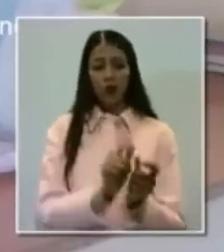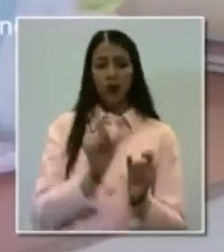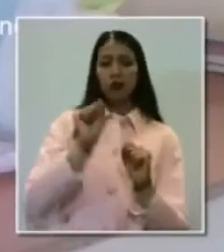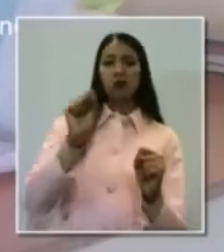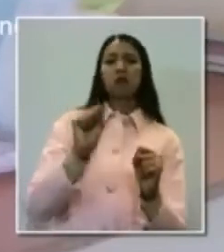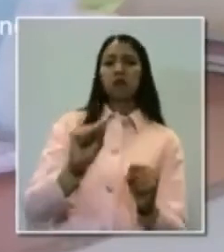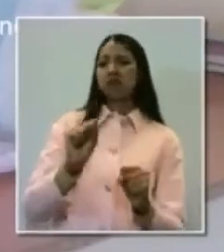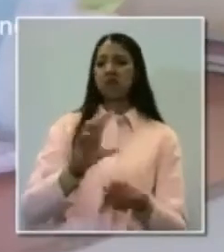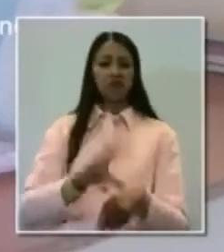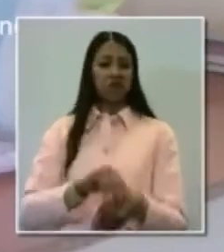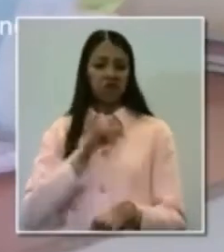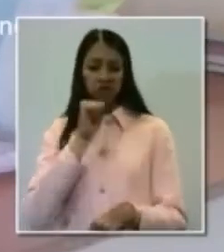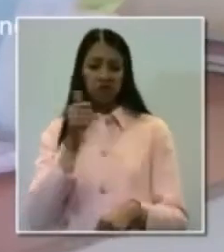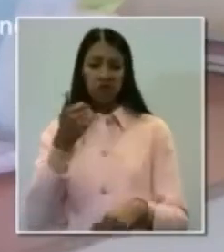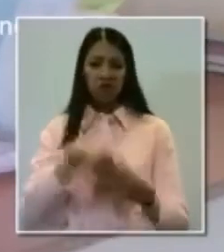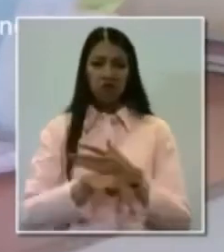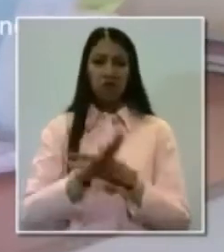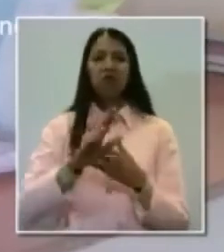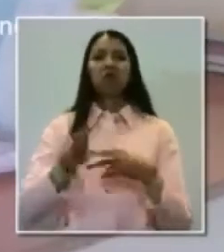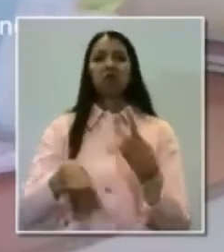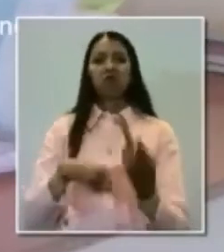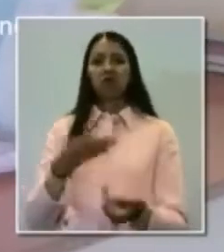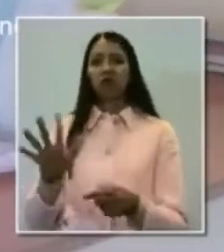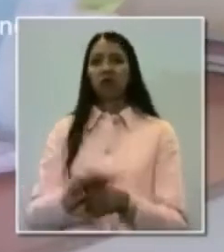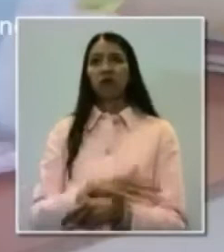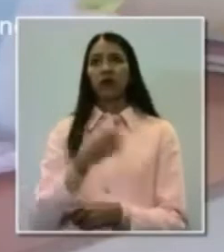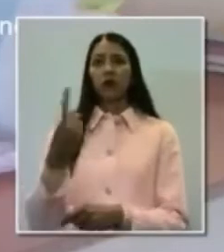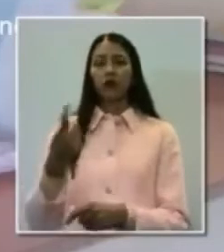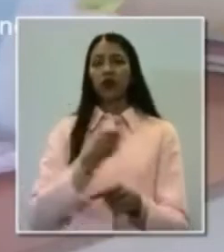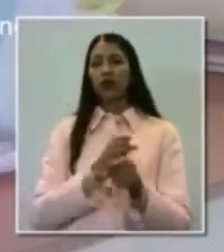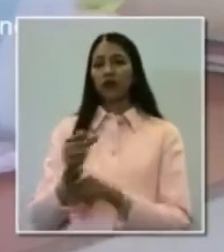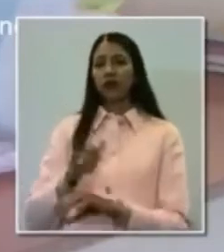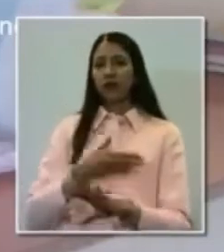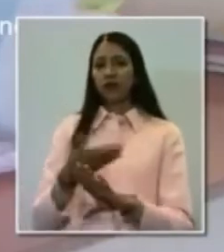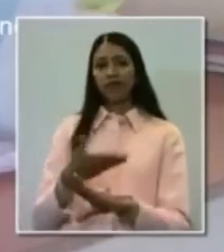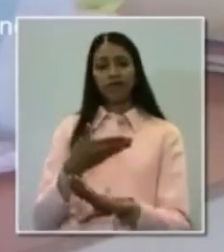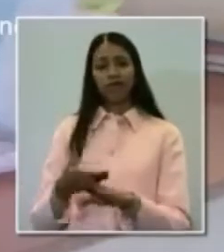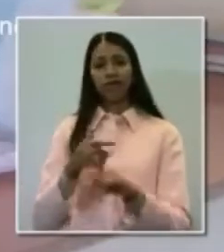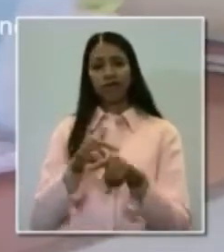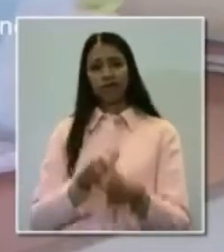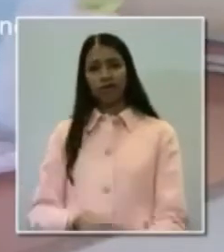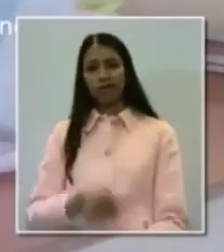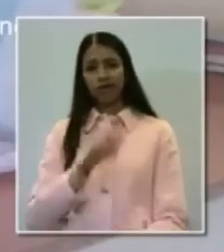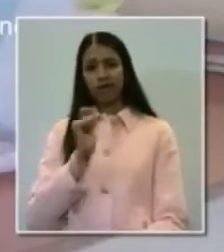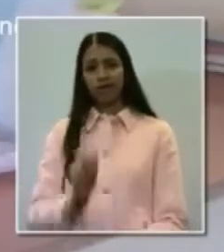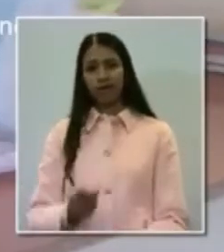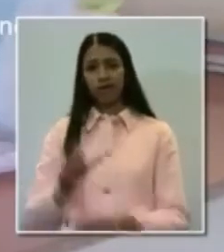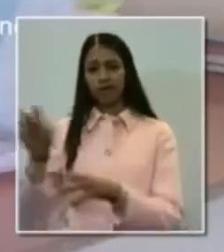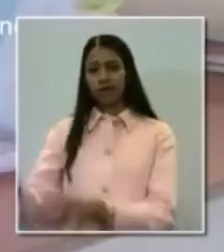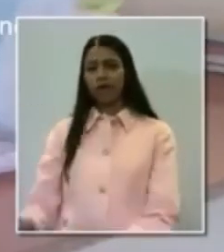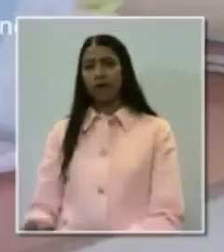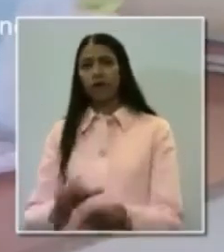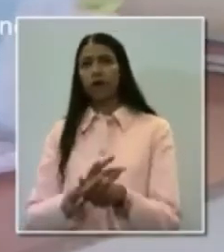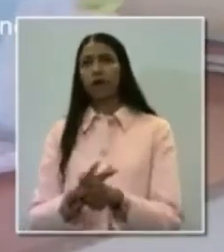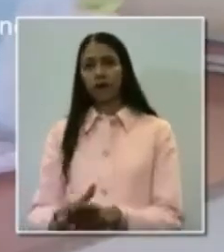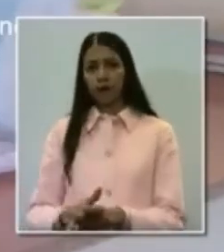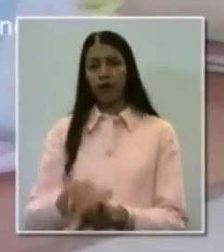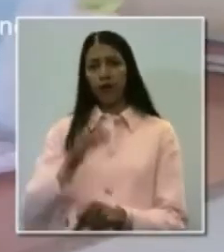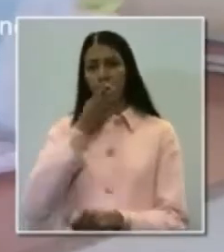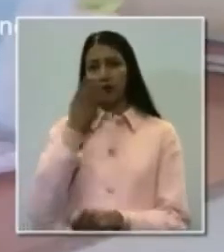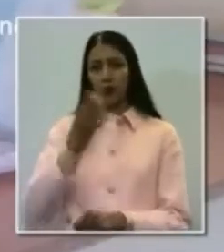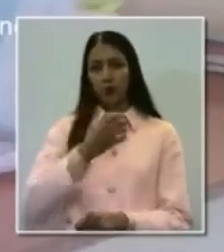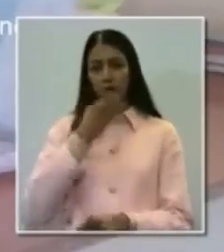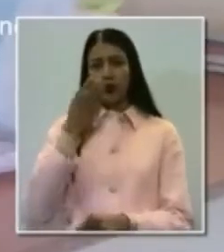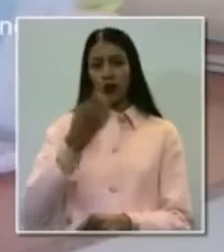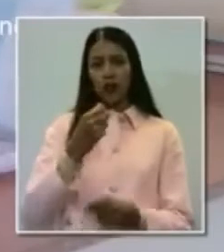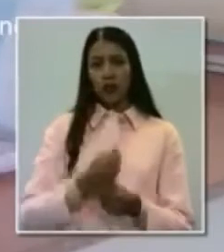no les permiten la entrada de igual manera, con violencia. Seguimos siendo secuestrados en gran parte de las escuelas